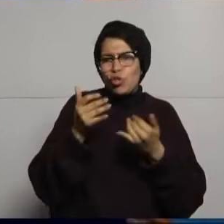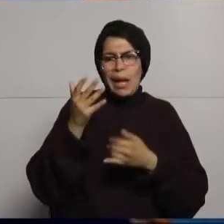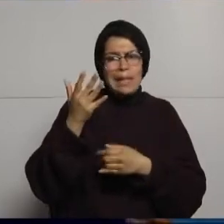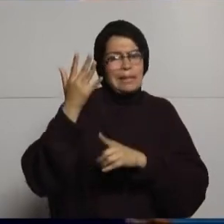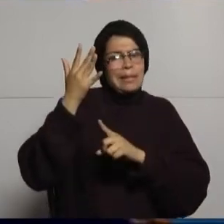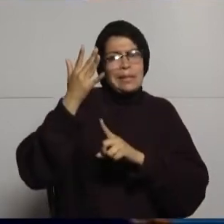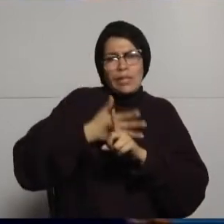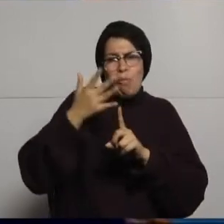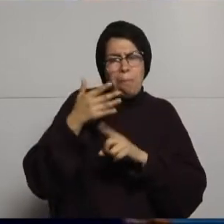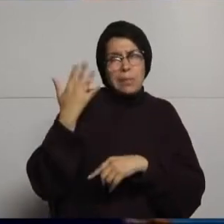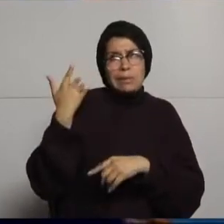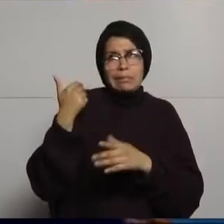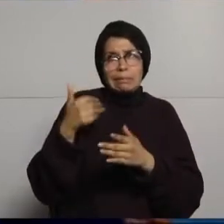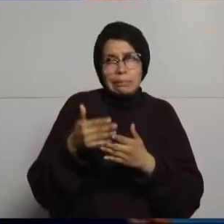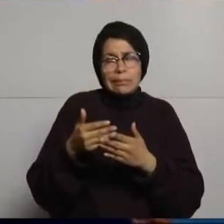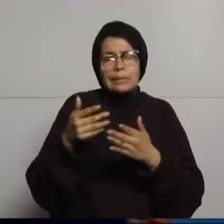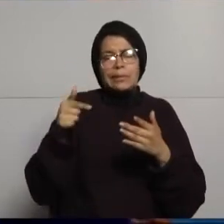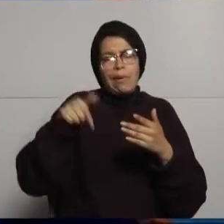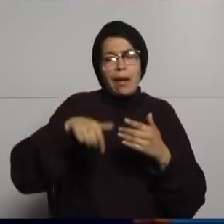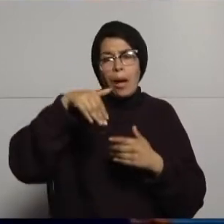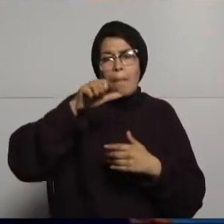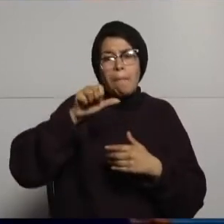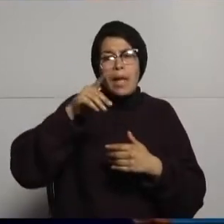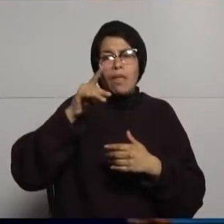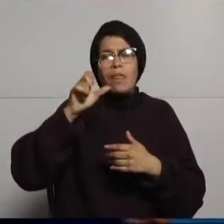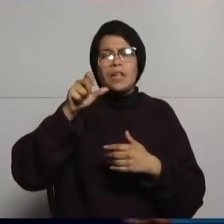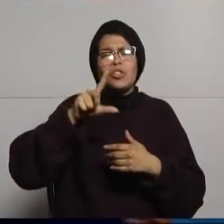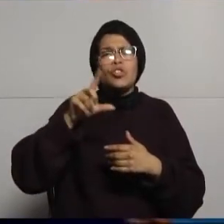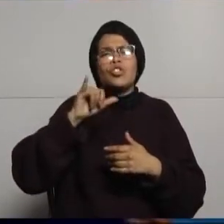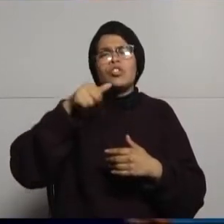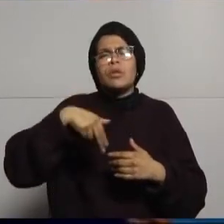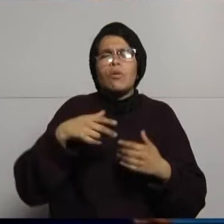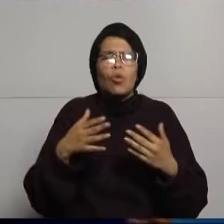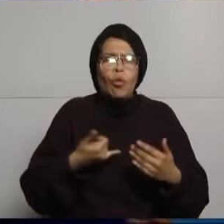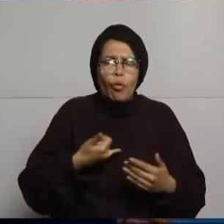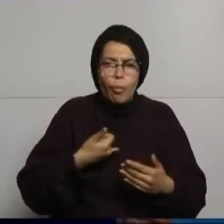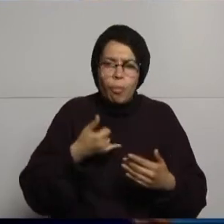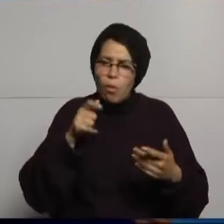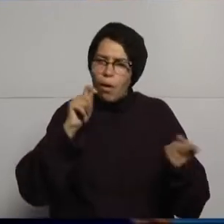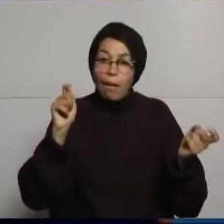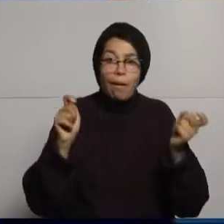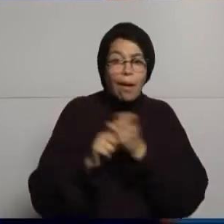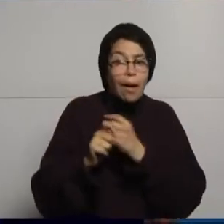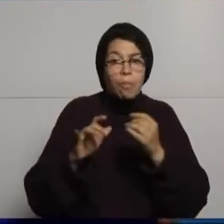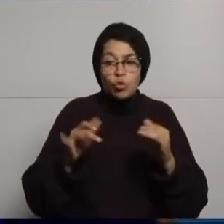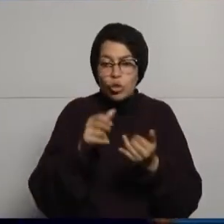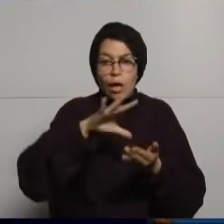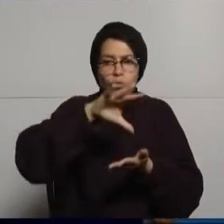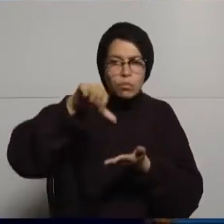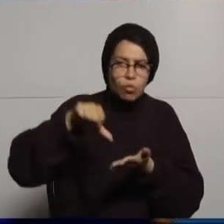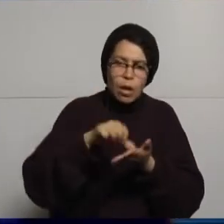general y Medellín en particular sea una ciudad digital, una ciudad de conexiones digitales, una ciudad de